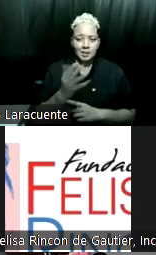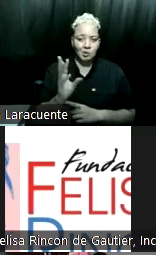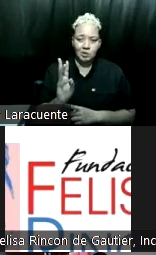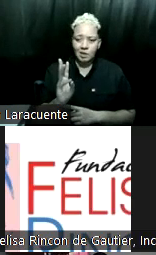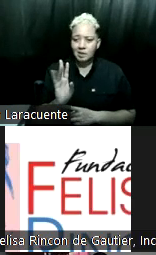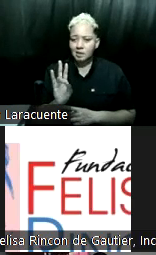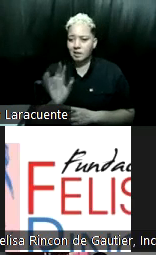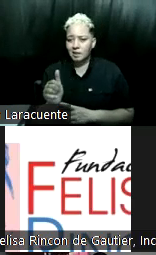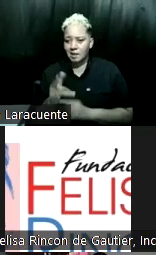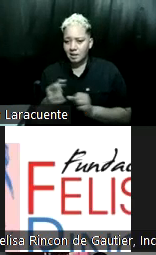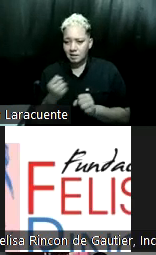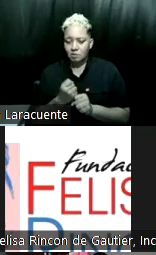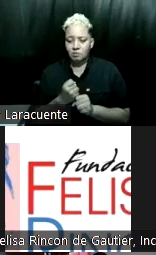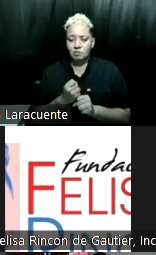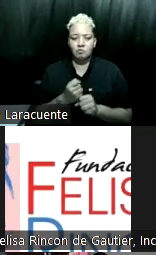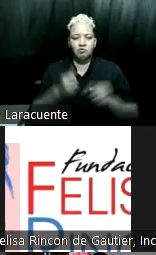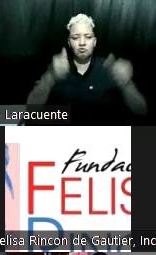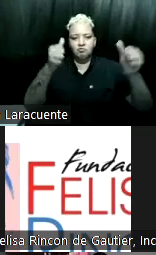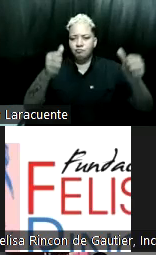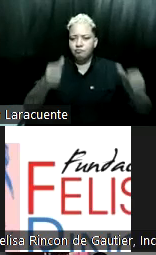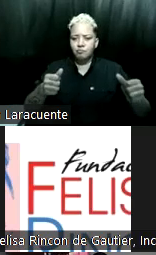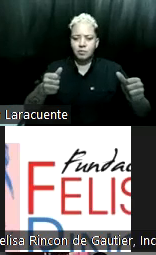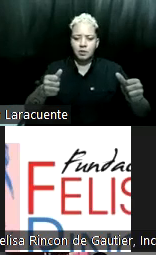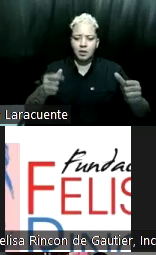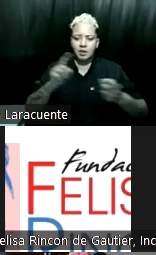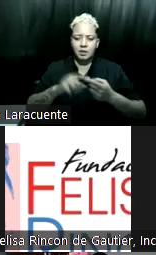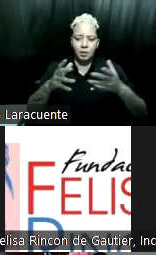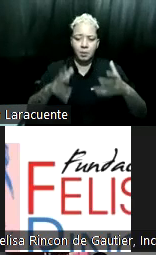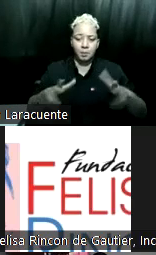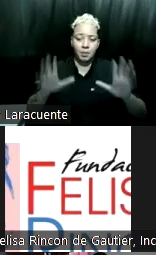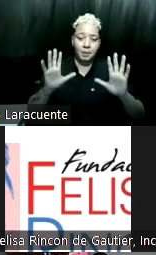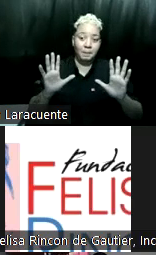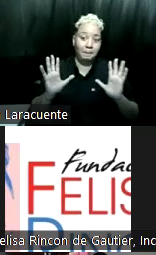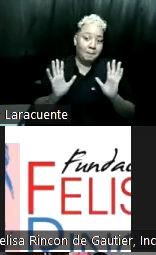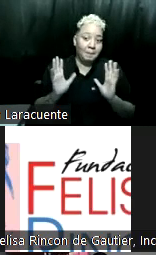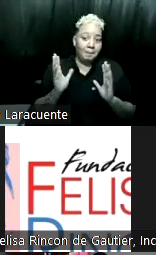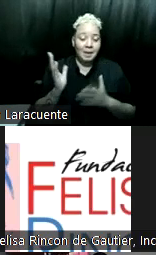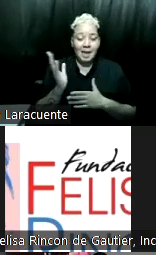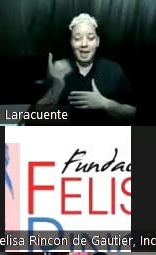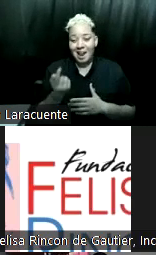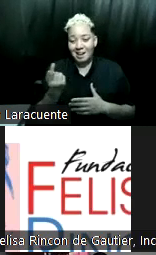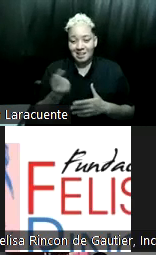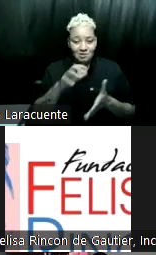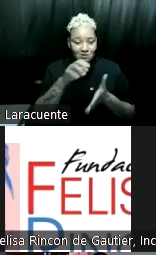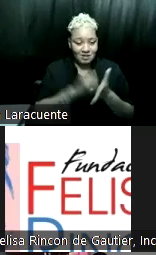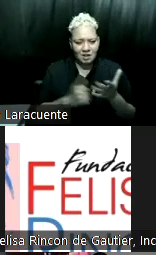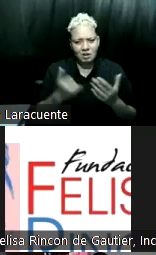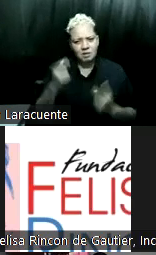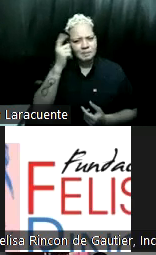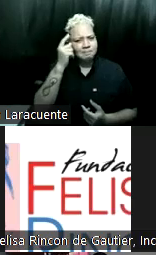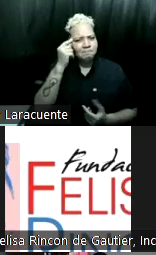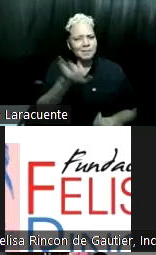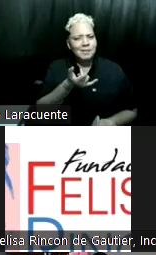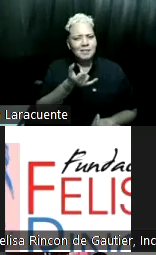7, 10 años puestos hasta que misteriosamente alguien los quita. Entonces ahora uno se pregunta, oye, ¿quién